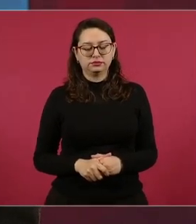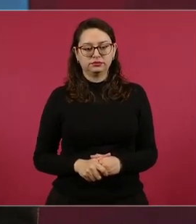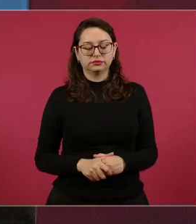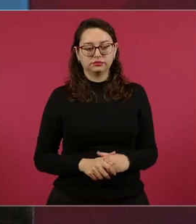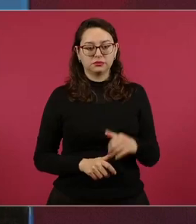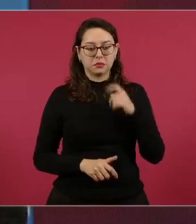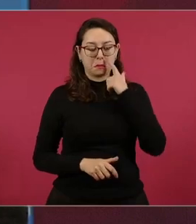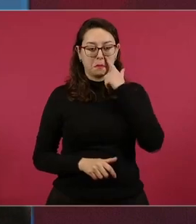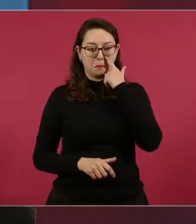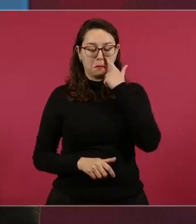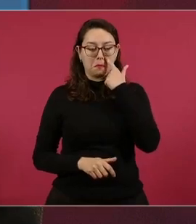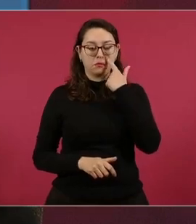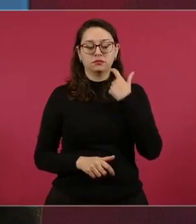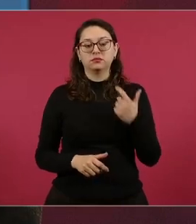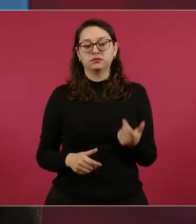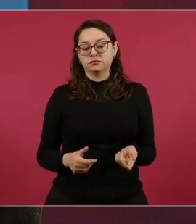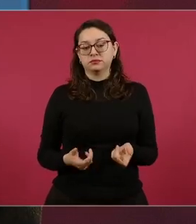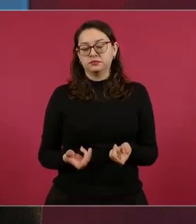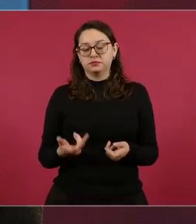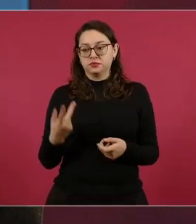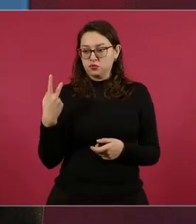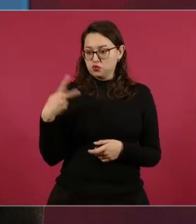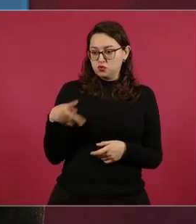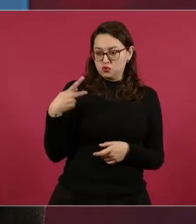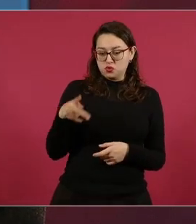Existía el ejido